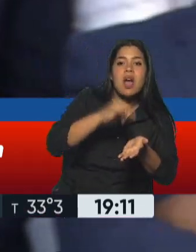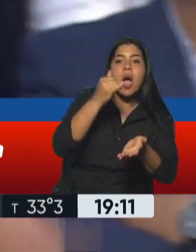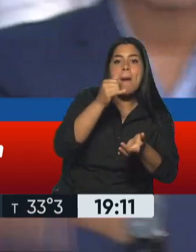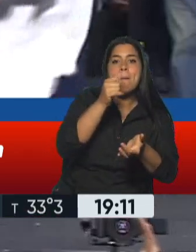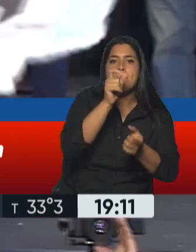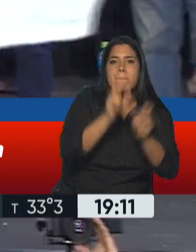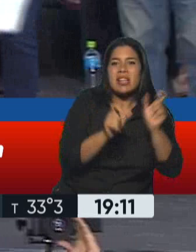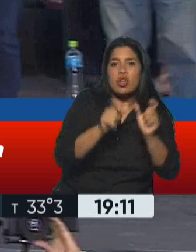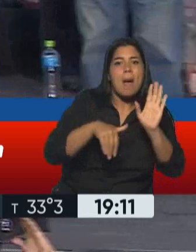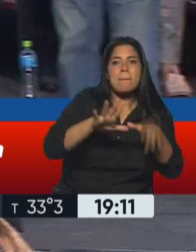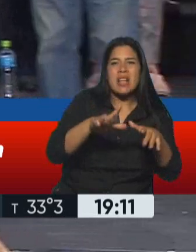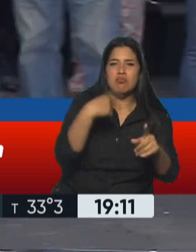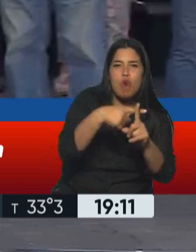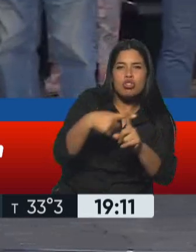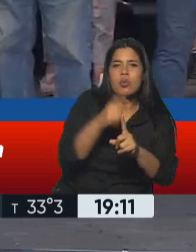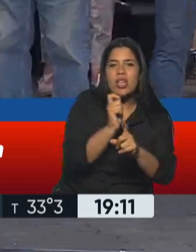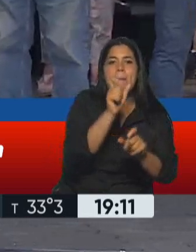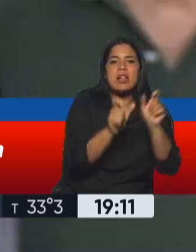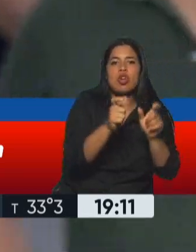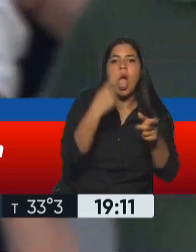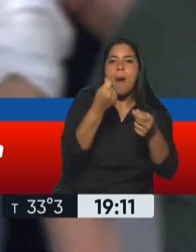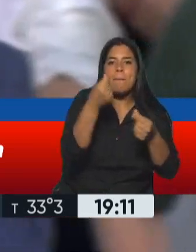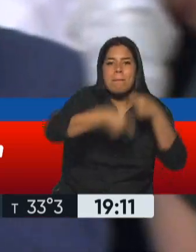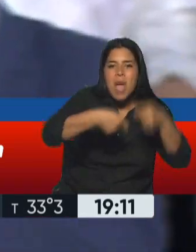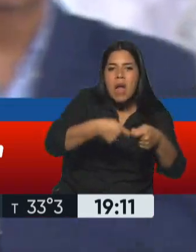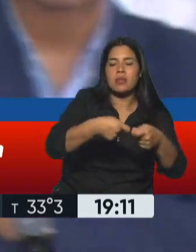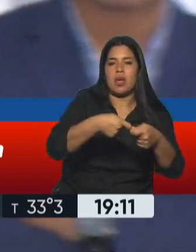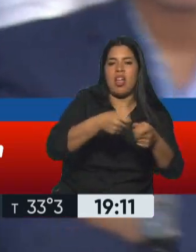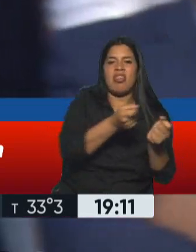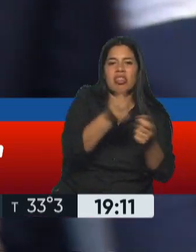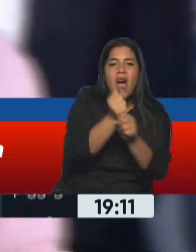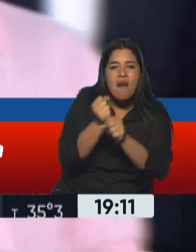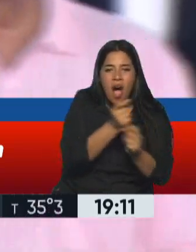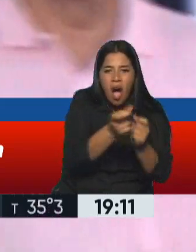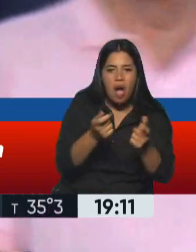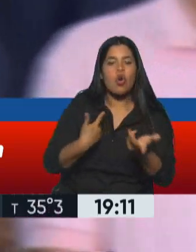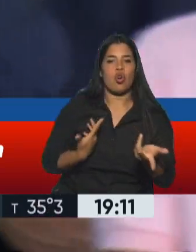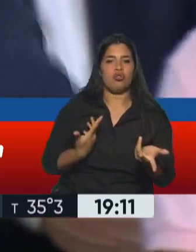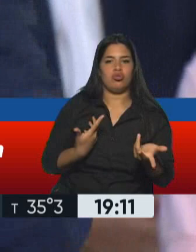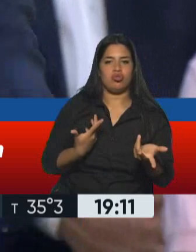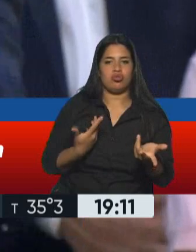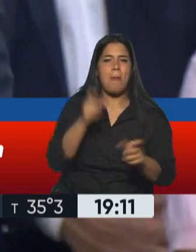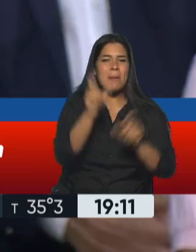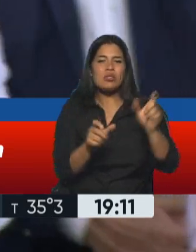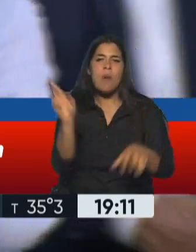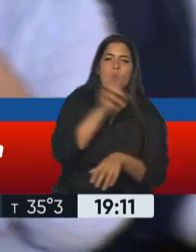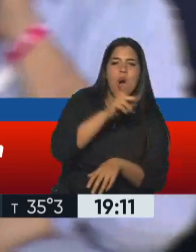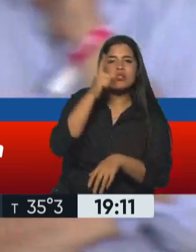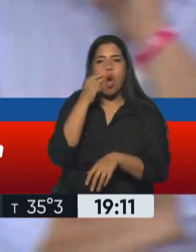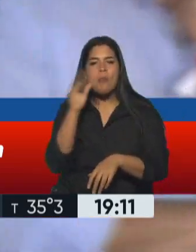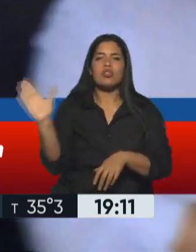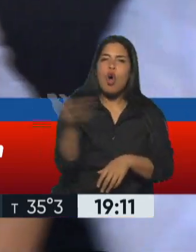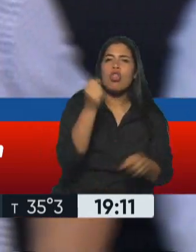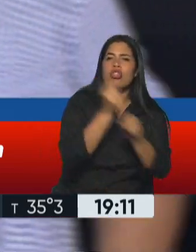invierten y producen y generan trabajo, si queremos crear un país donde lo central es que la gente, hombres y mujeres, vuelvan